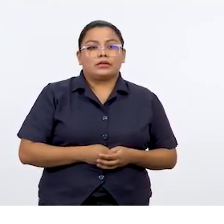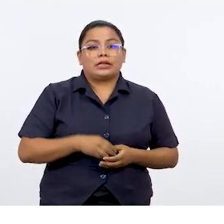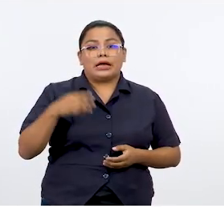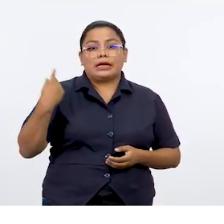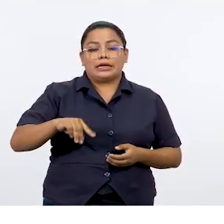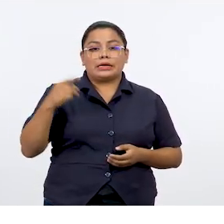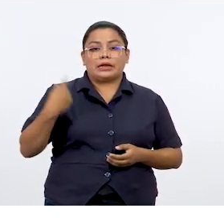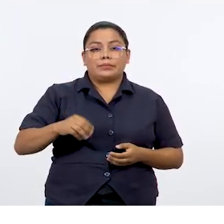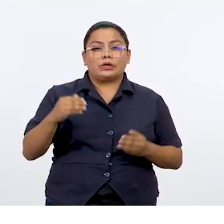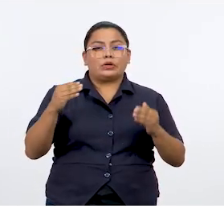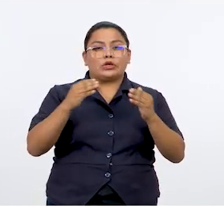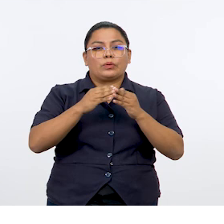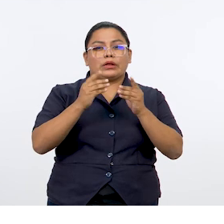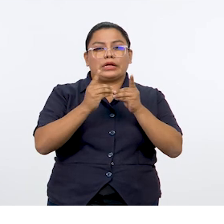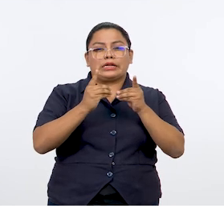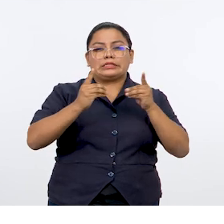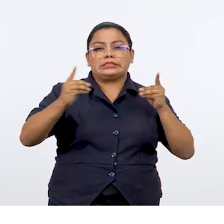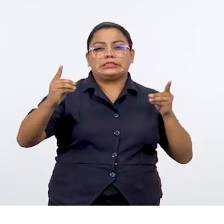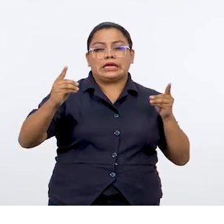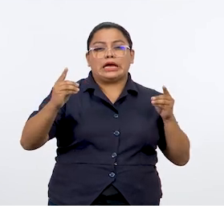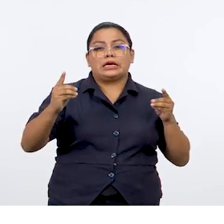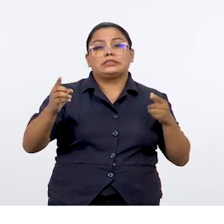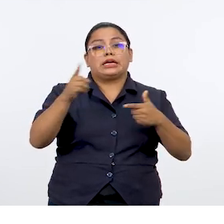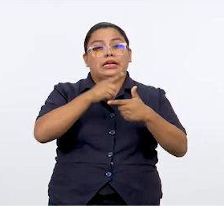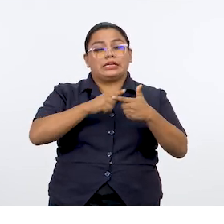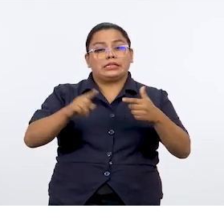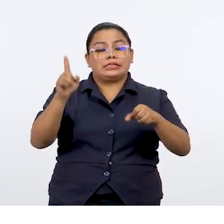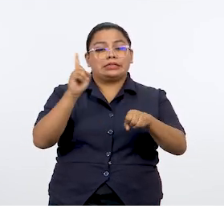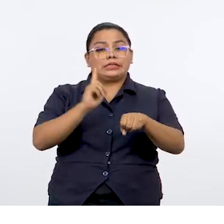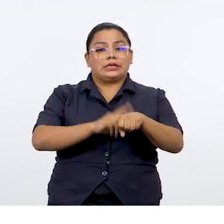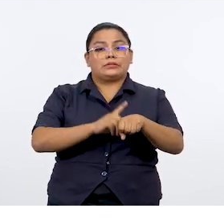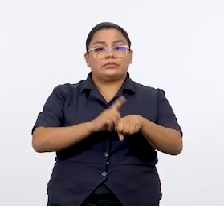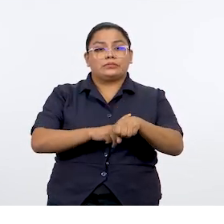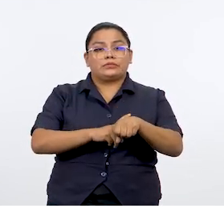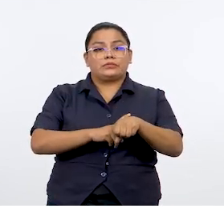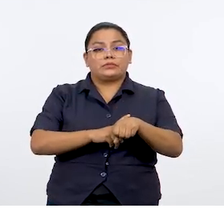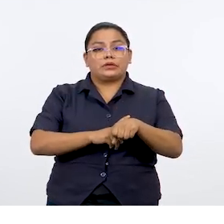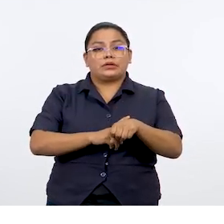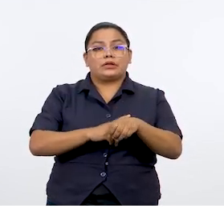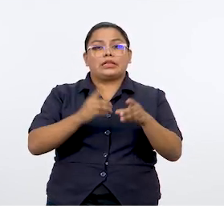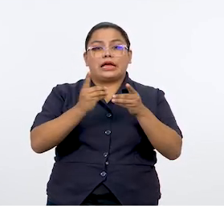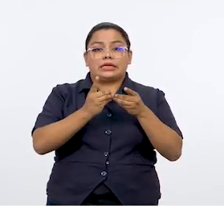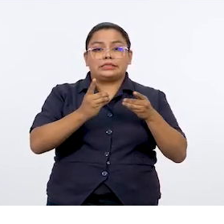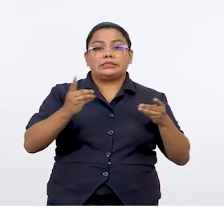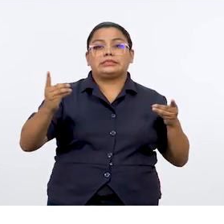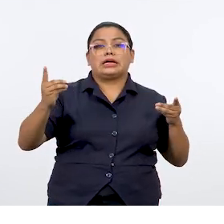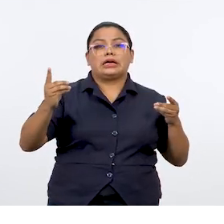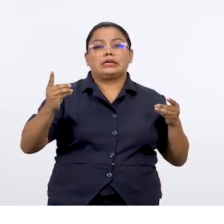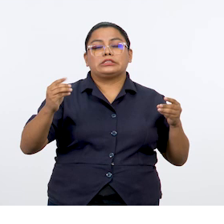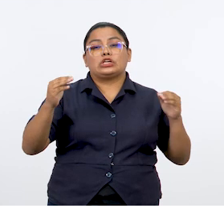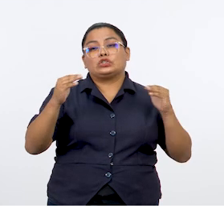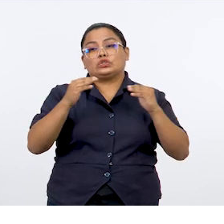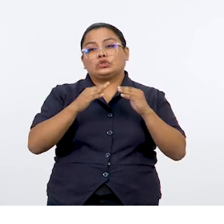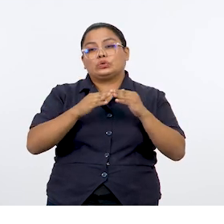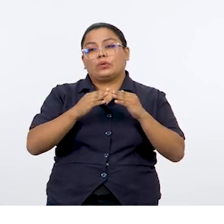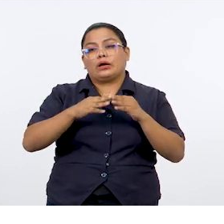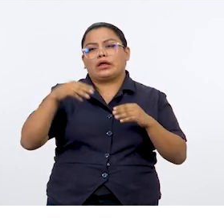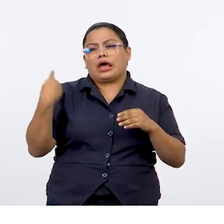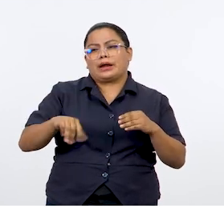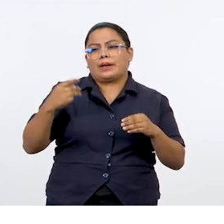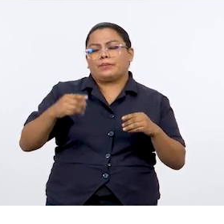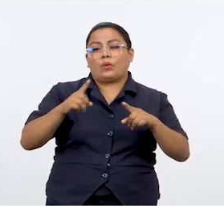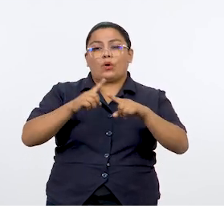La rapidez es igual a la distancia recorrida entre el tiempo. La distancia recorrida es igual a